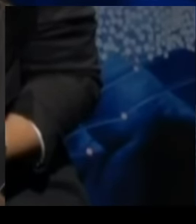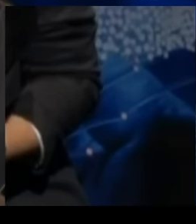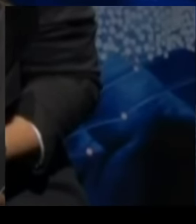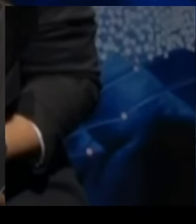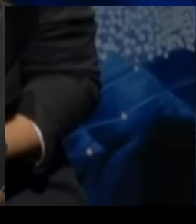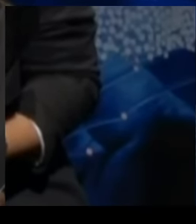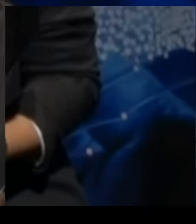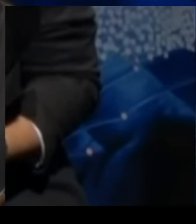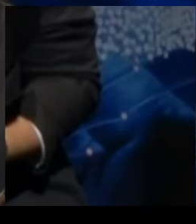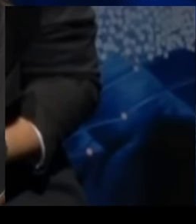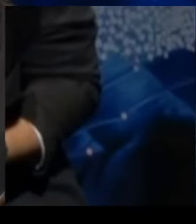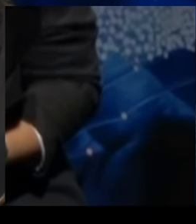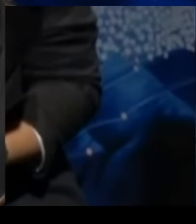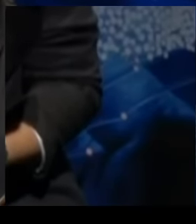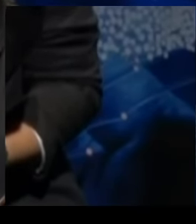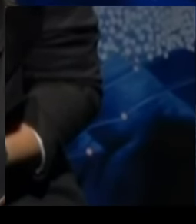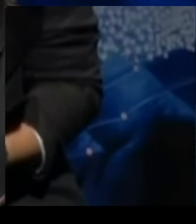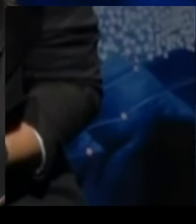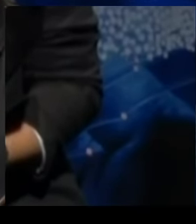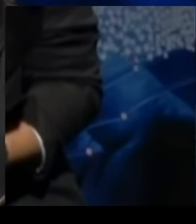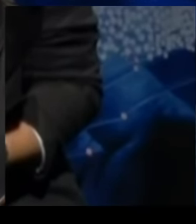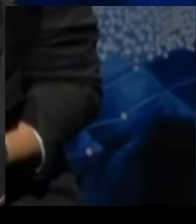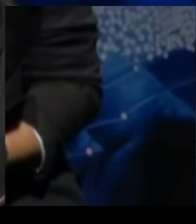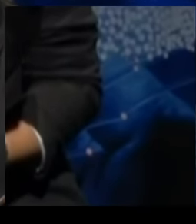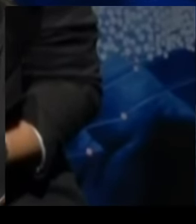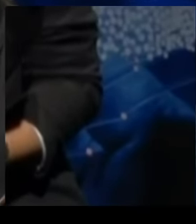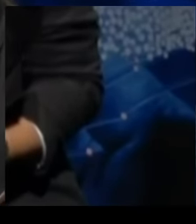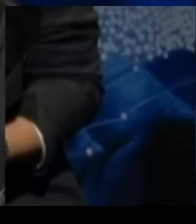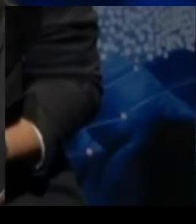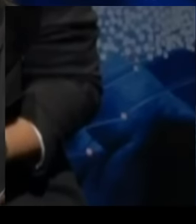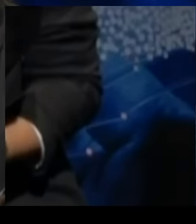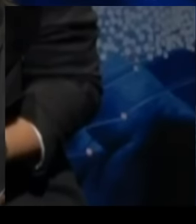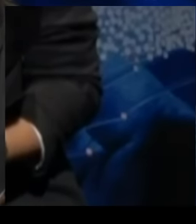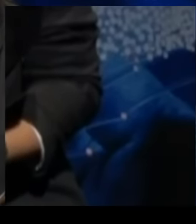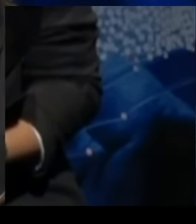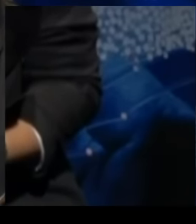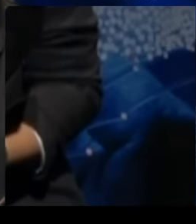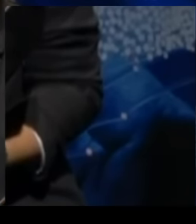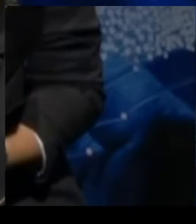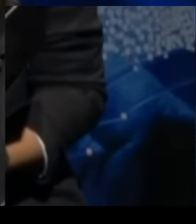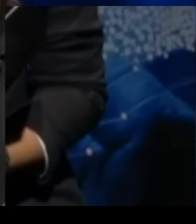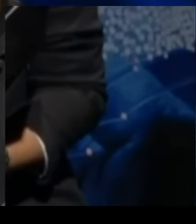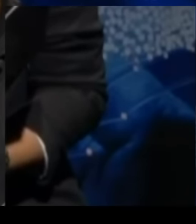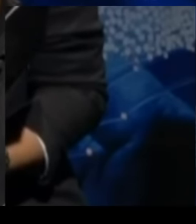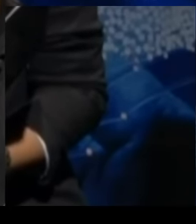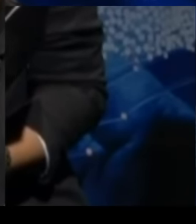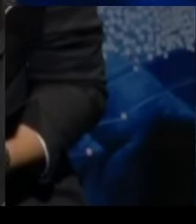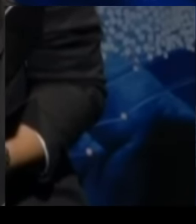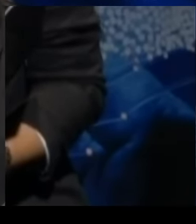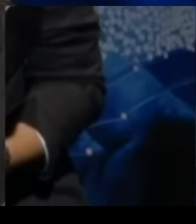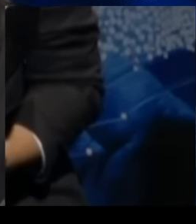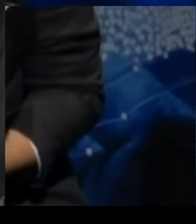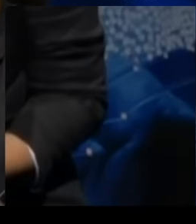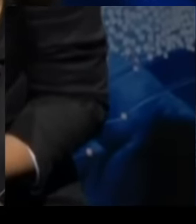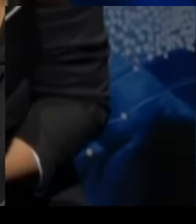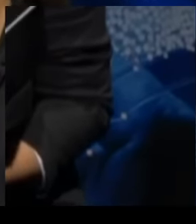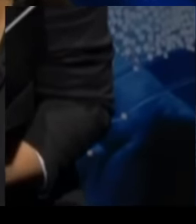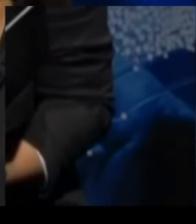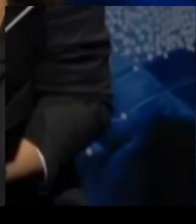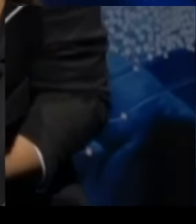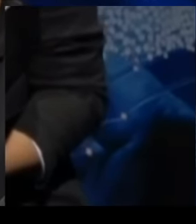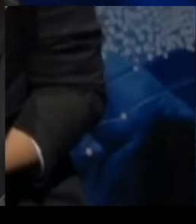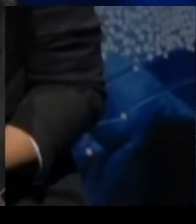estupefacientes, normas sobre adolescentes privados de libertad y normas sobre gestión de la privación de libertad. Bueno, muy bien,